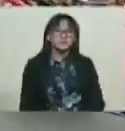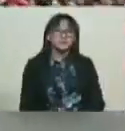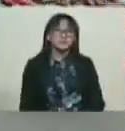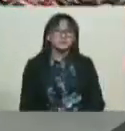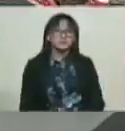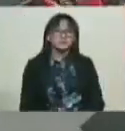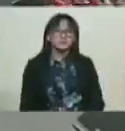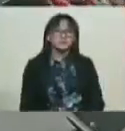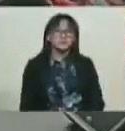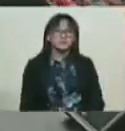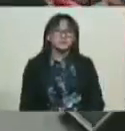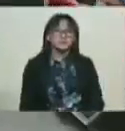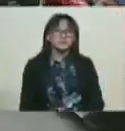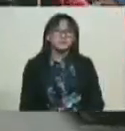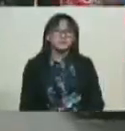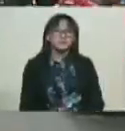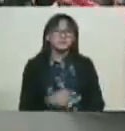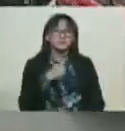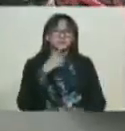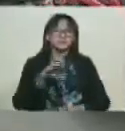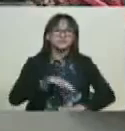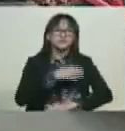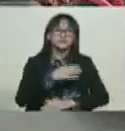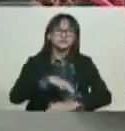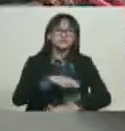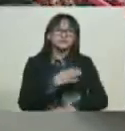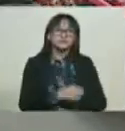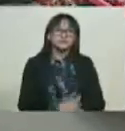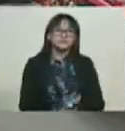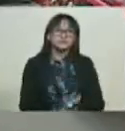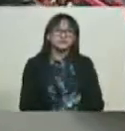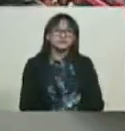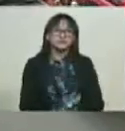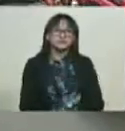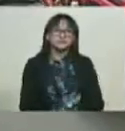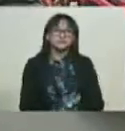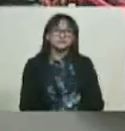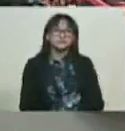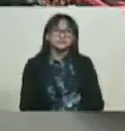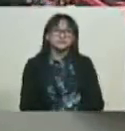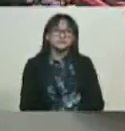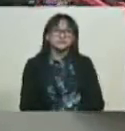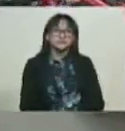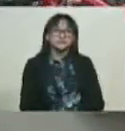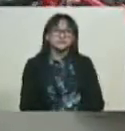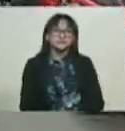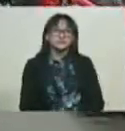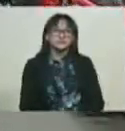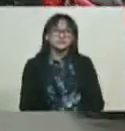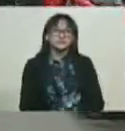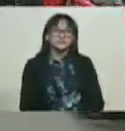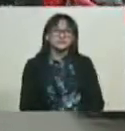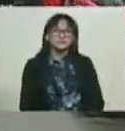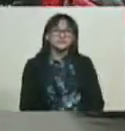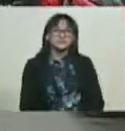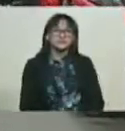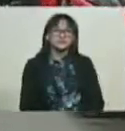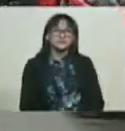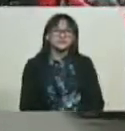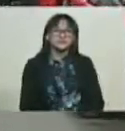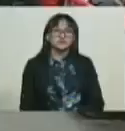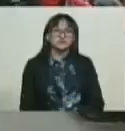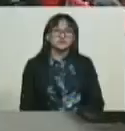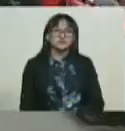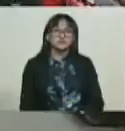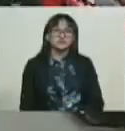como dice la canción me importas tú y tú y